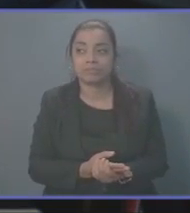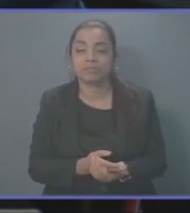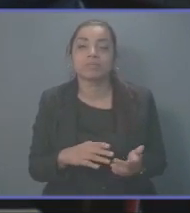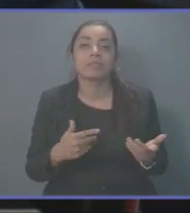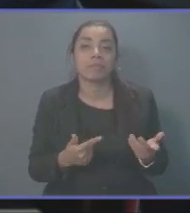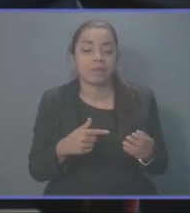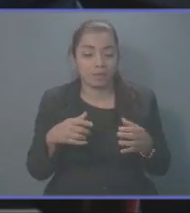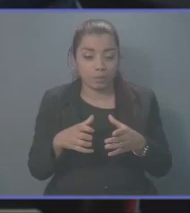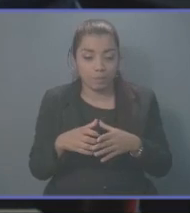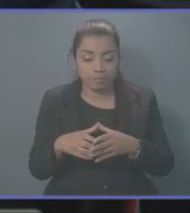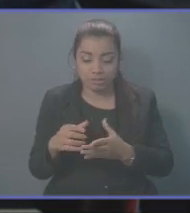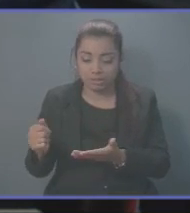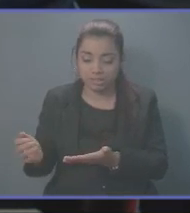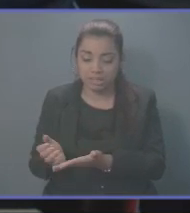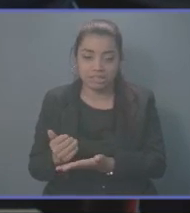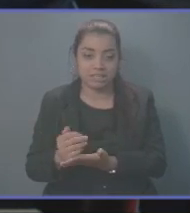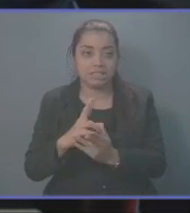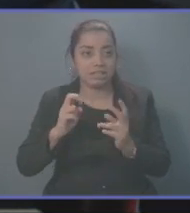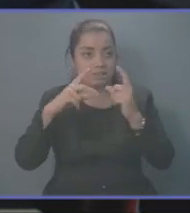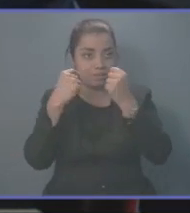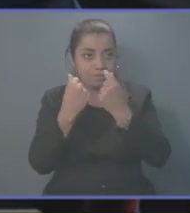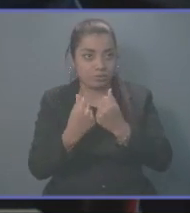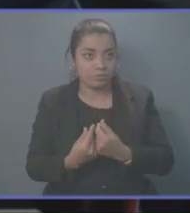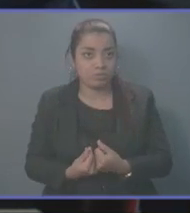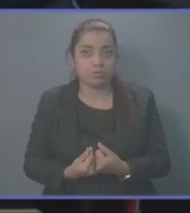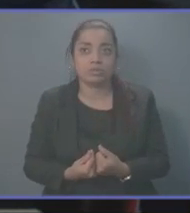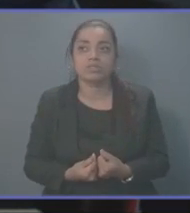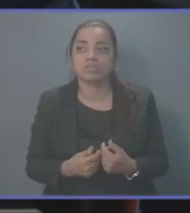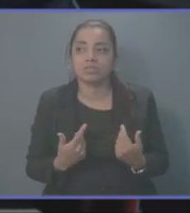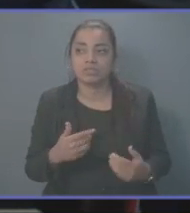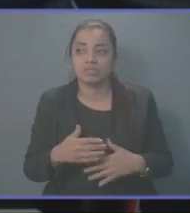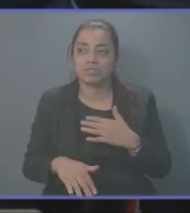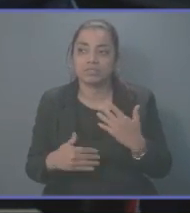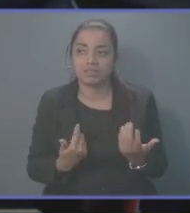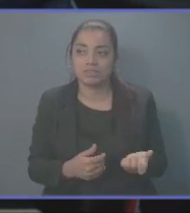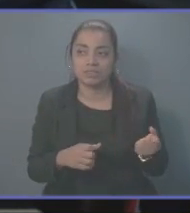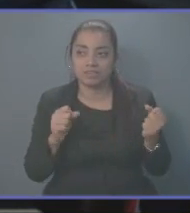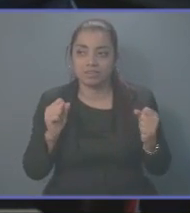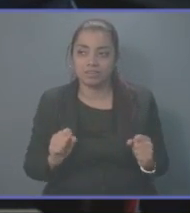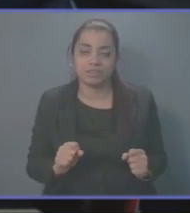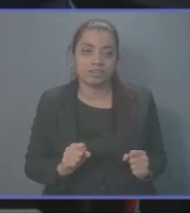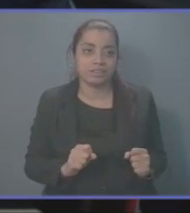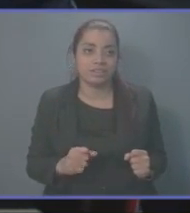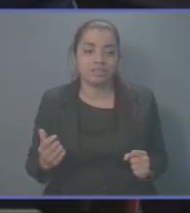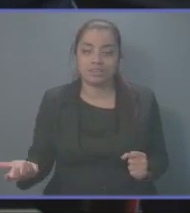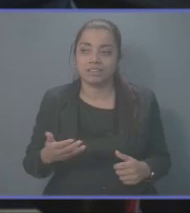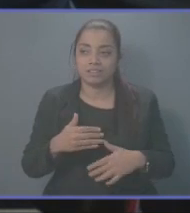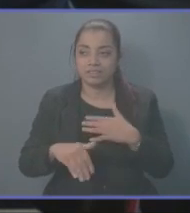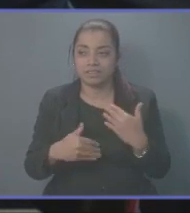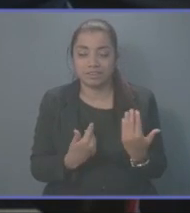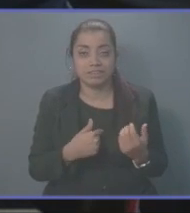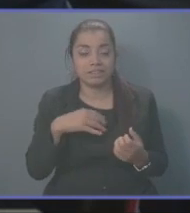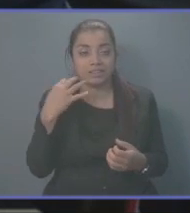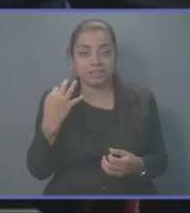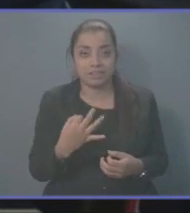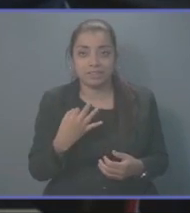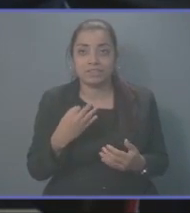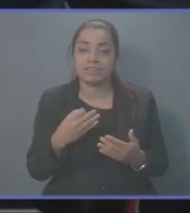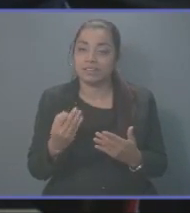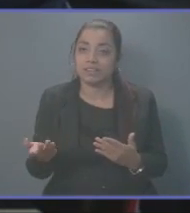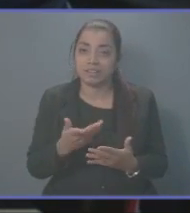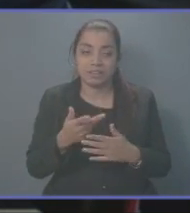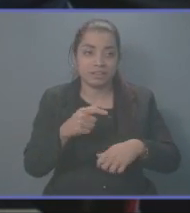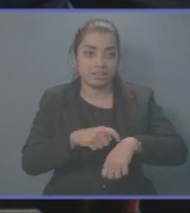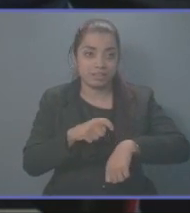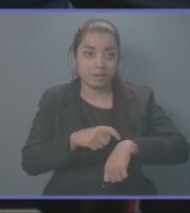la Comisión de Hacienda y Especial del Presupuesto. El informe a que se refiere esta disposición deberá presentarse dentro del